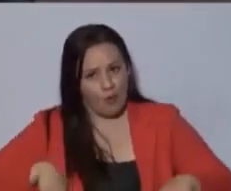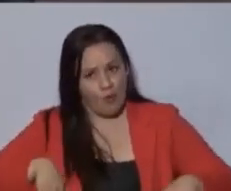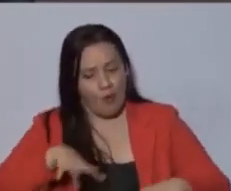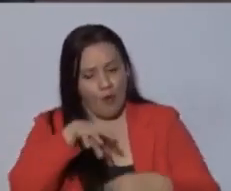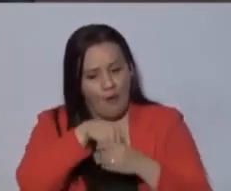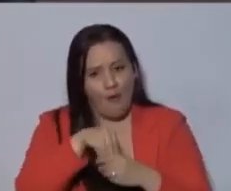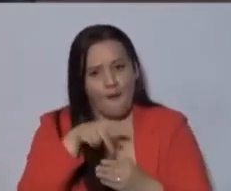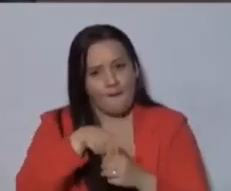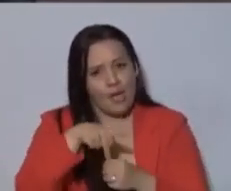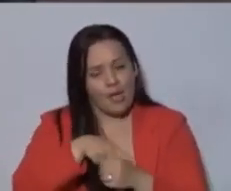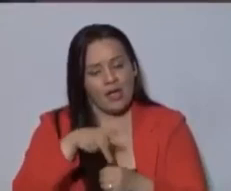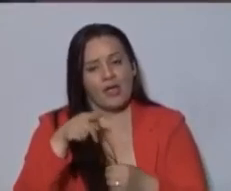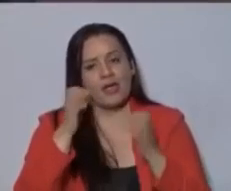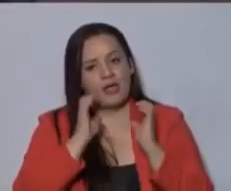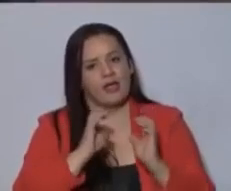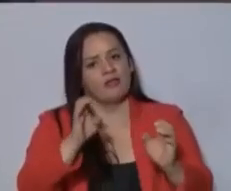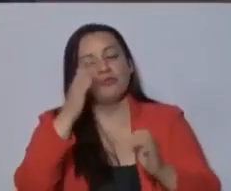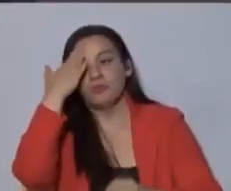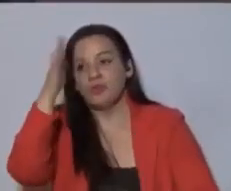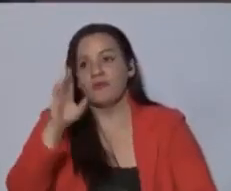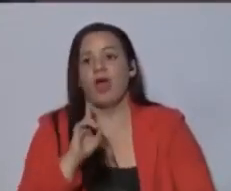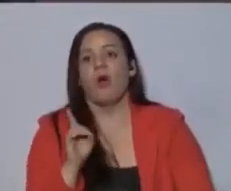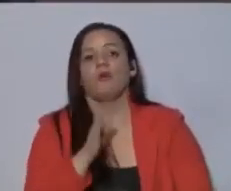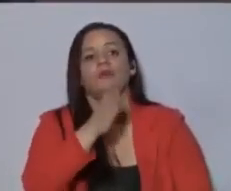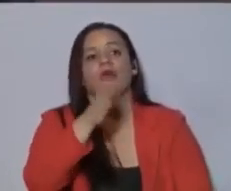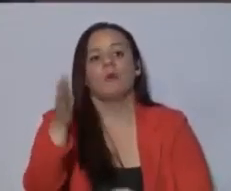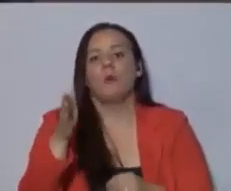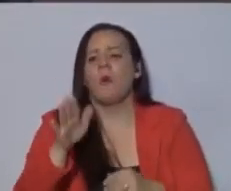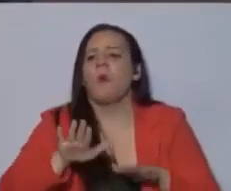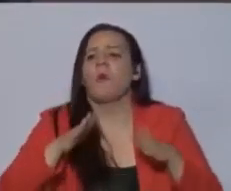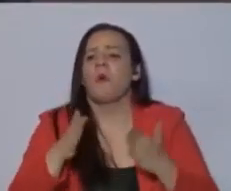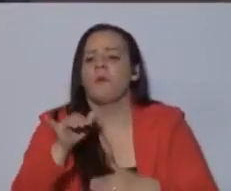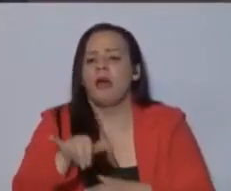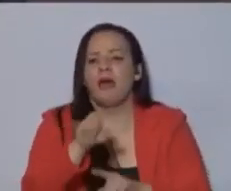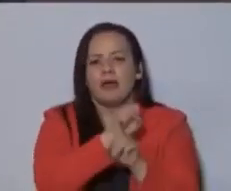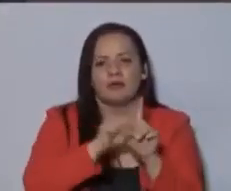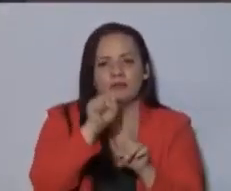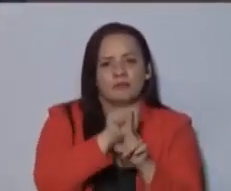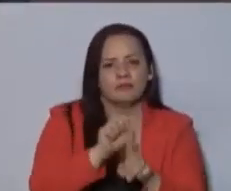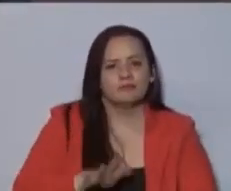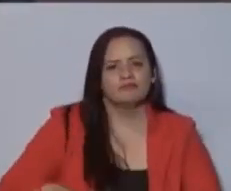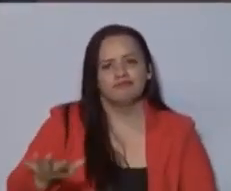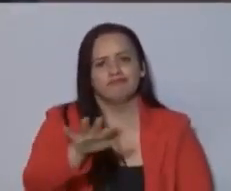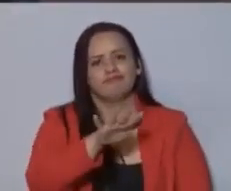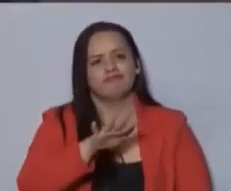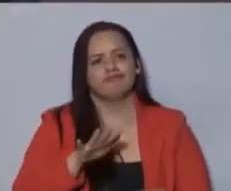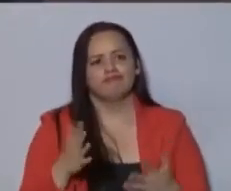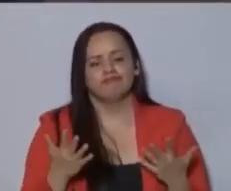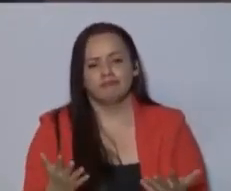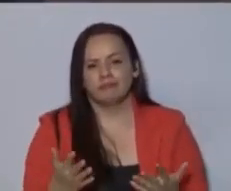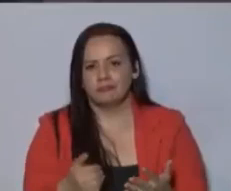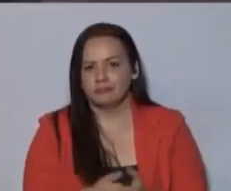y no sabemos para dónde vamos y cuál es el cuadro completo.